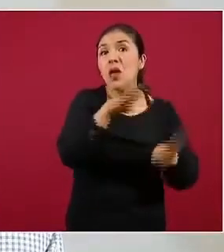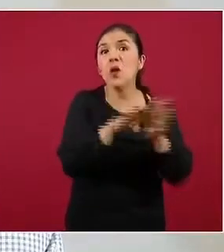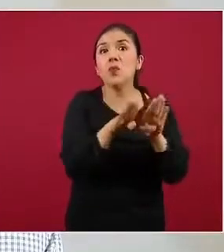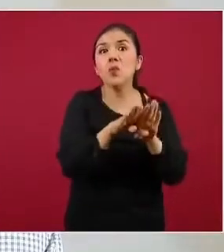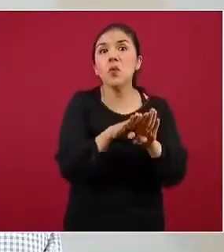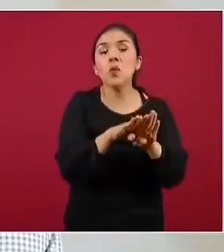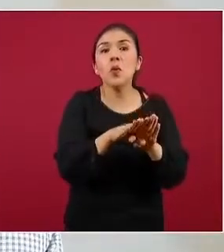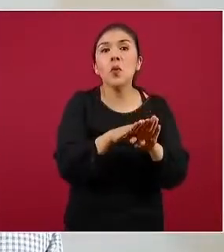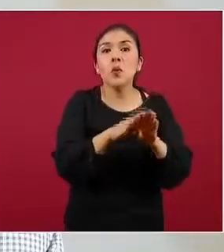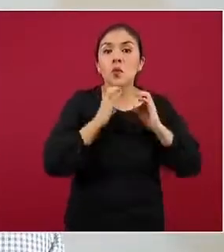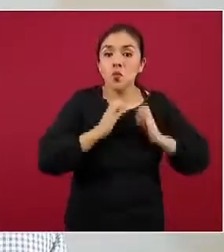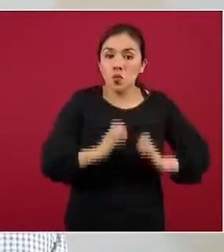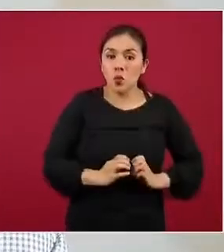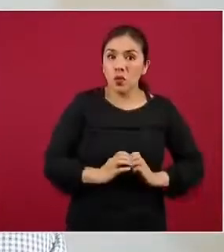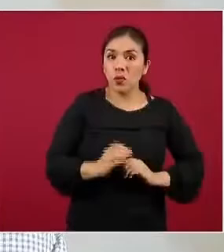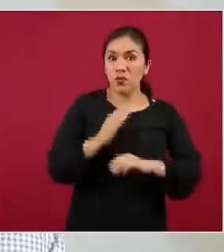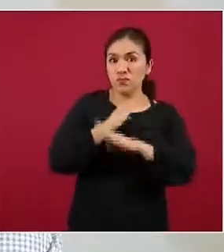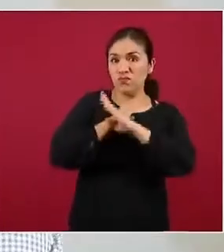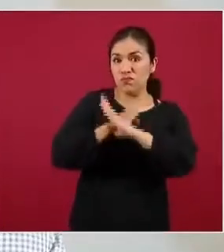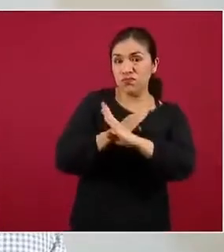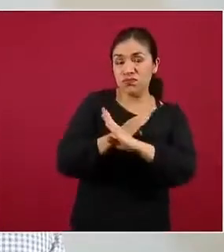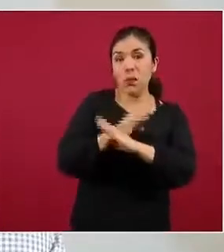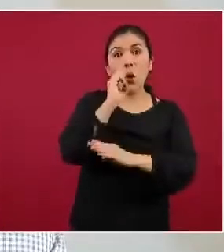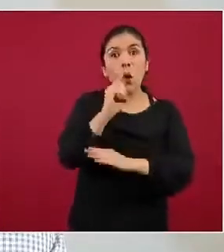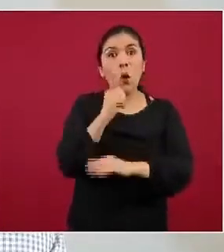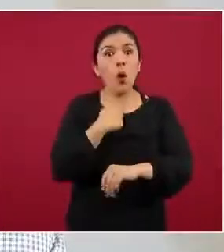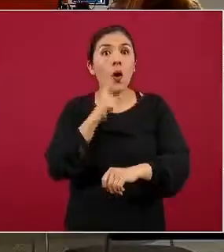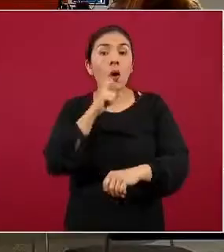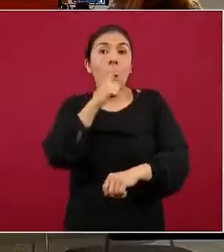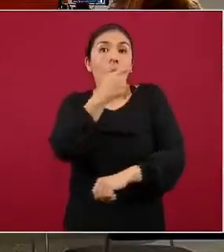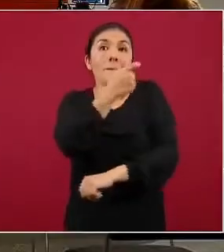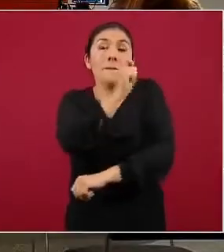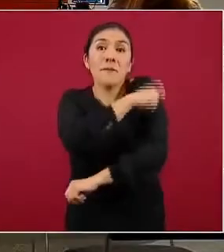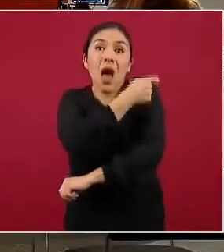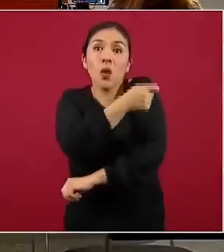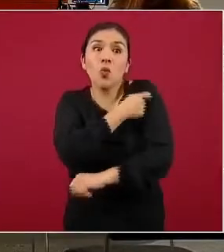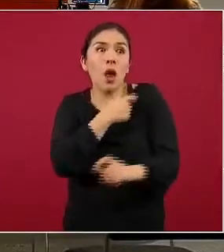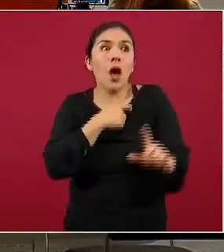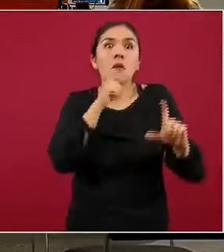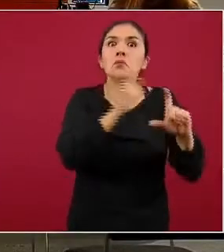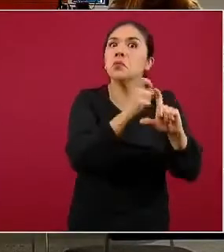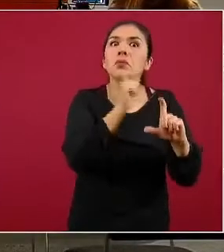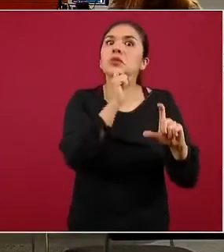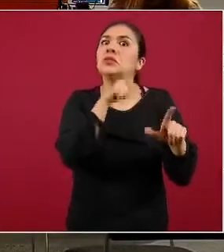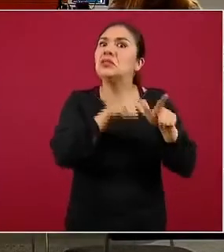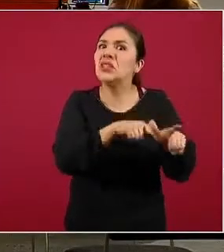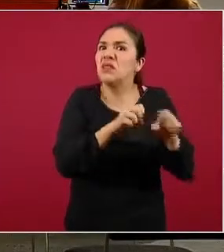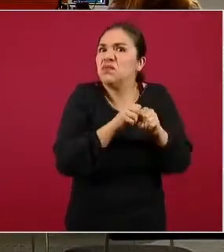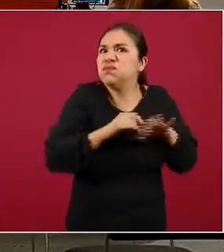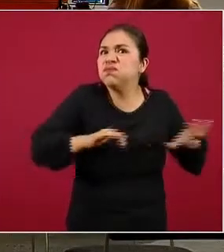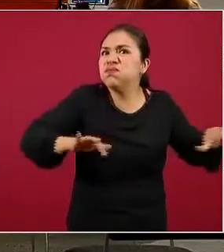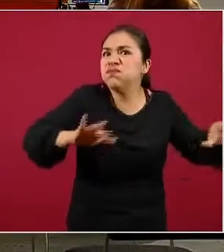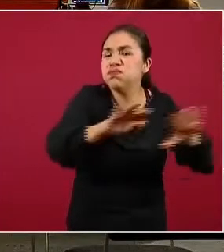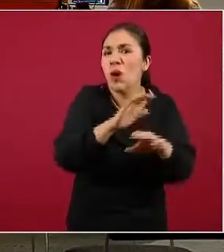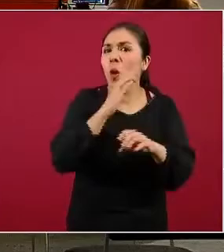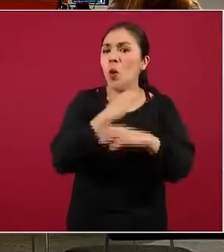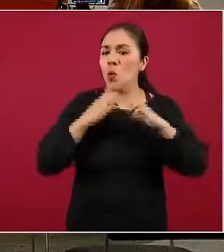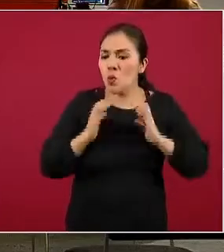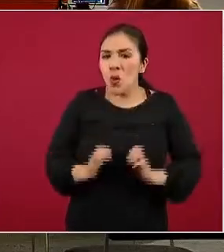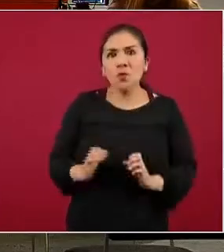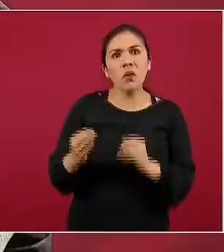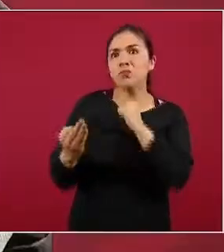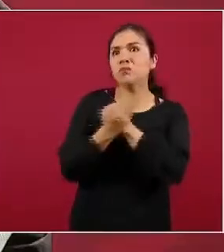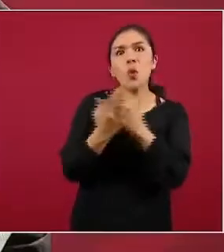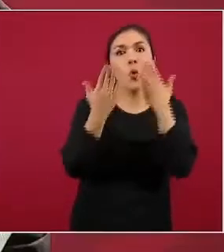de inmunidad o que ésta no aplique a la variante. Tampoco se ha definido hasta el momento y en las personas que han enfermado de